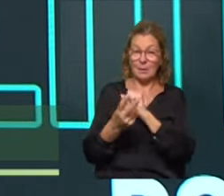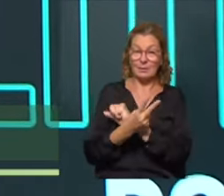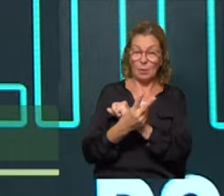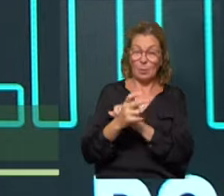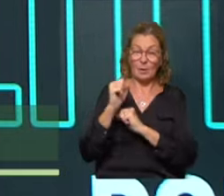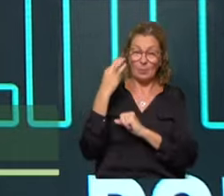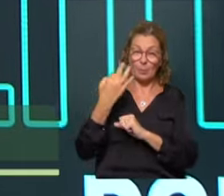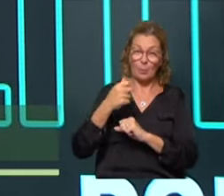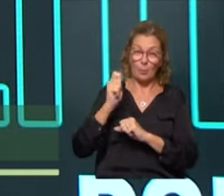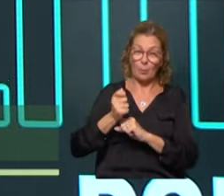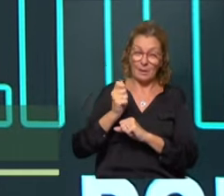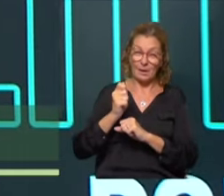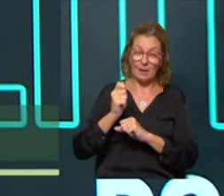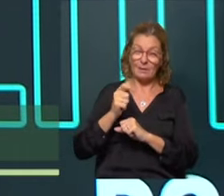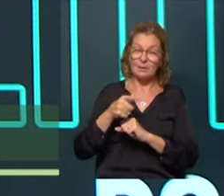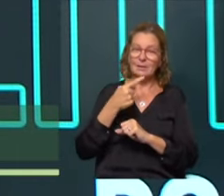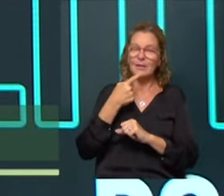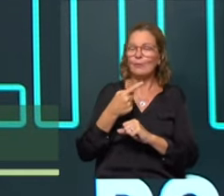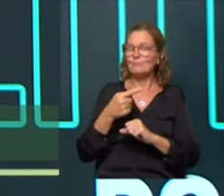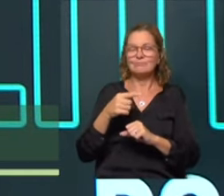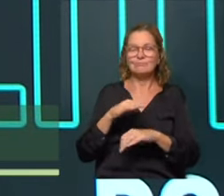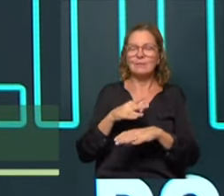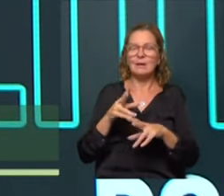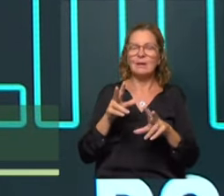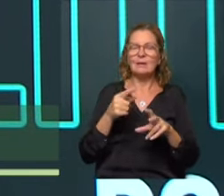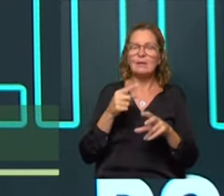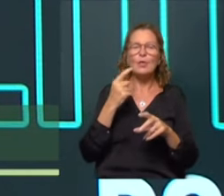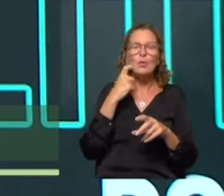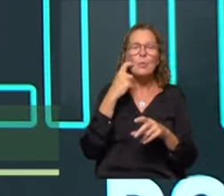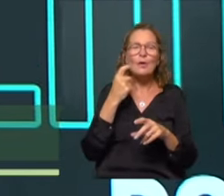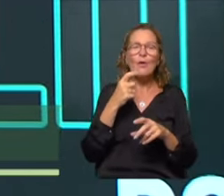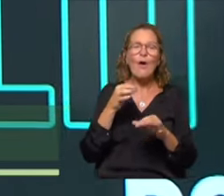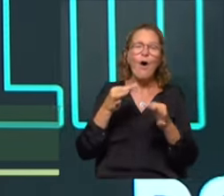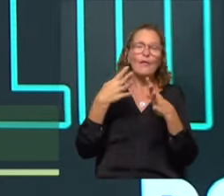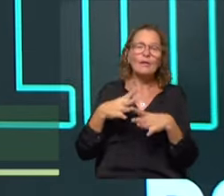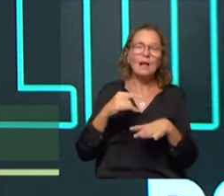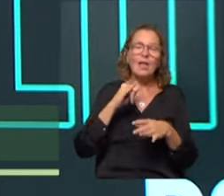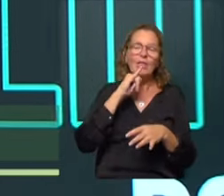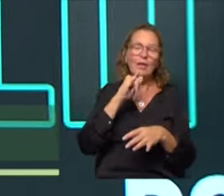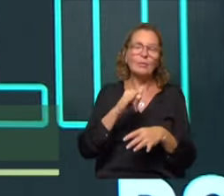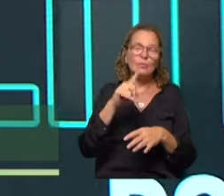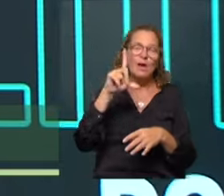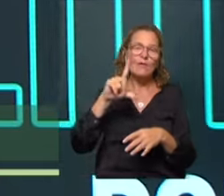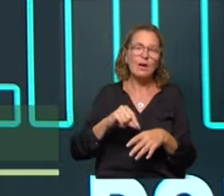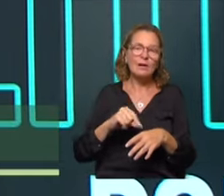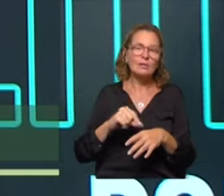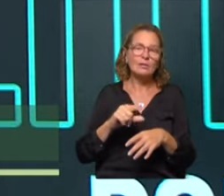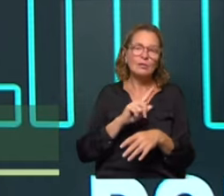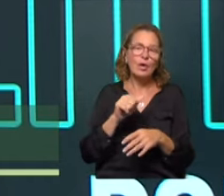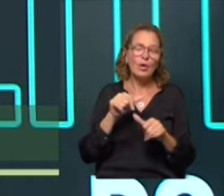pública. Y la postura que tomó fue basarse en las cifras oficiales de denuncias de delitos que bajaron. No